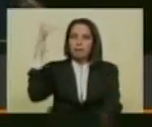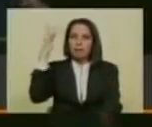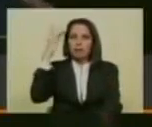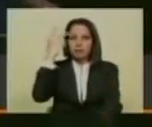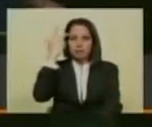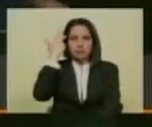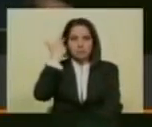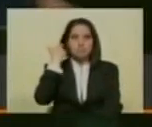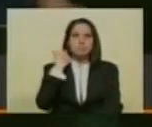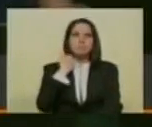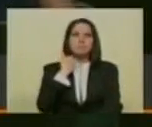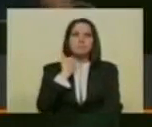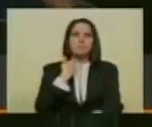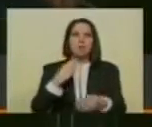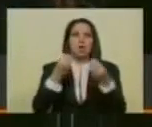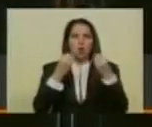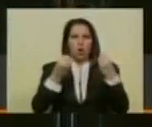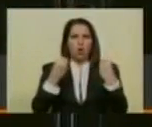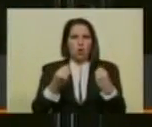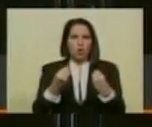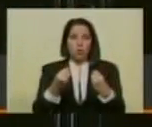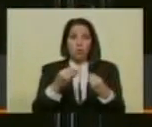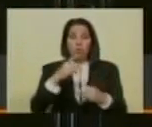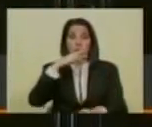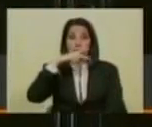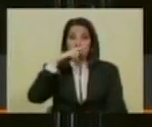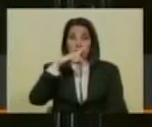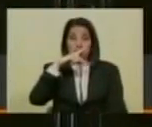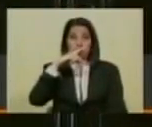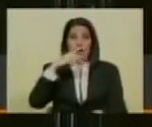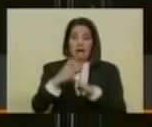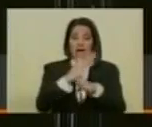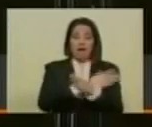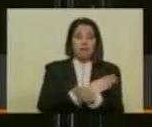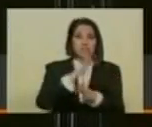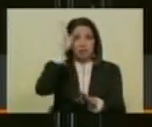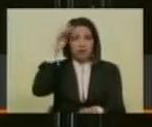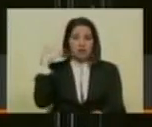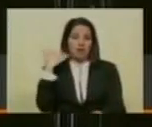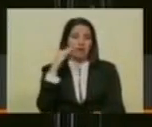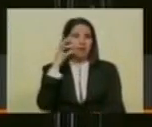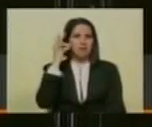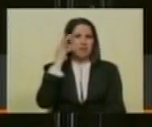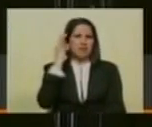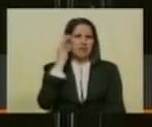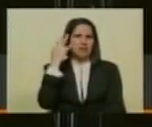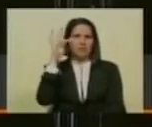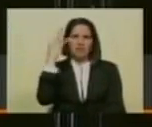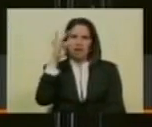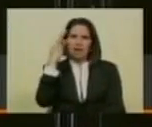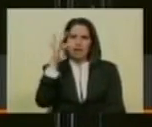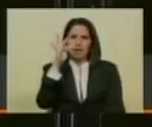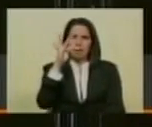el alcance de las declaraciones del fiscal general como parte de un plan.